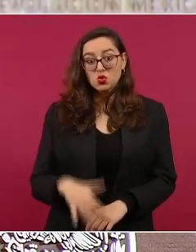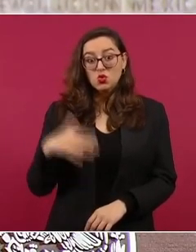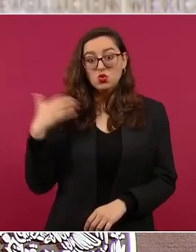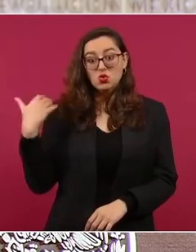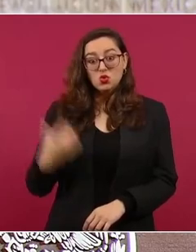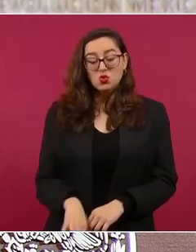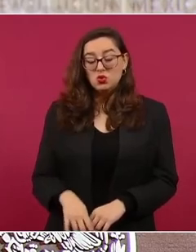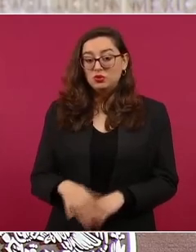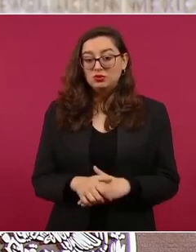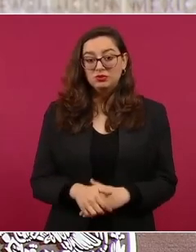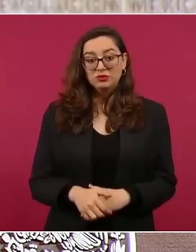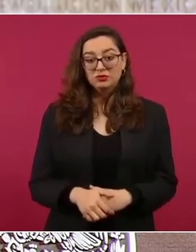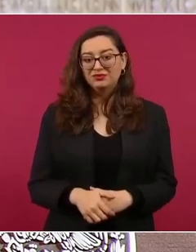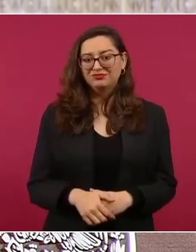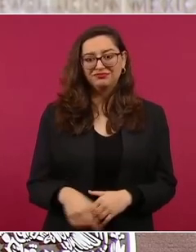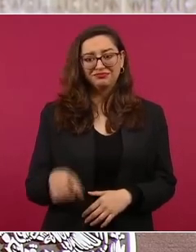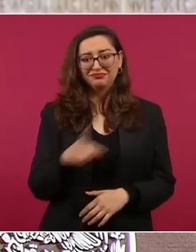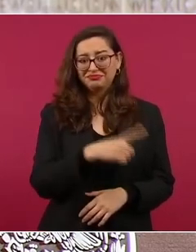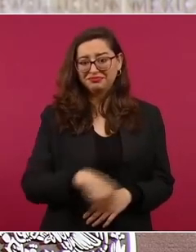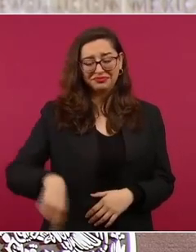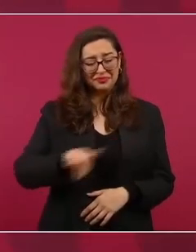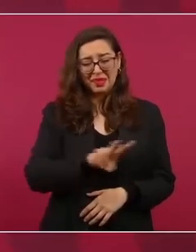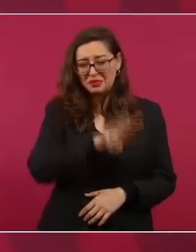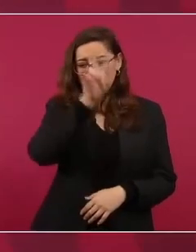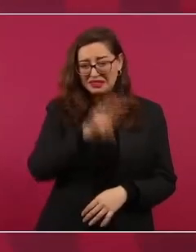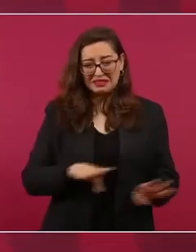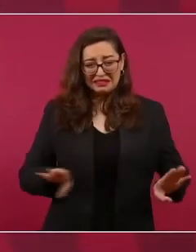tan retrógrada,